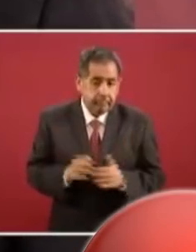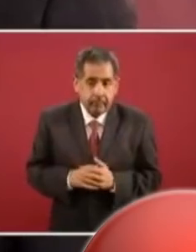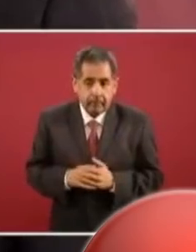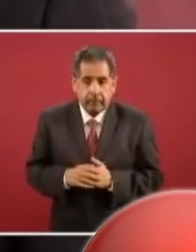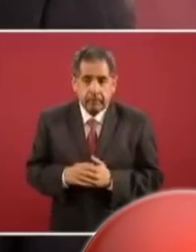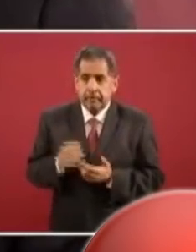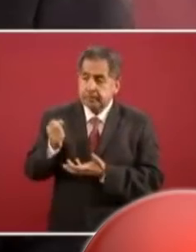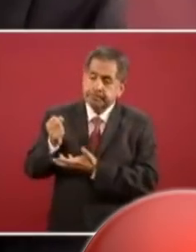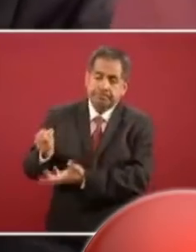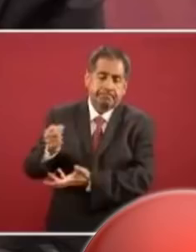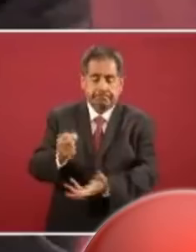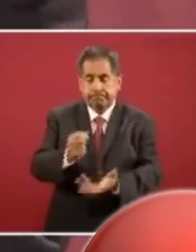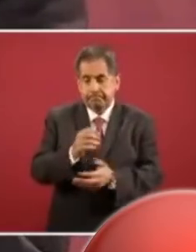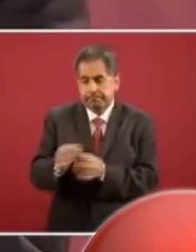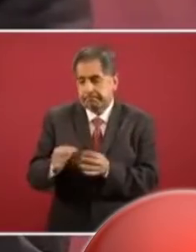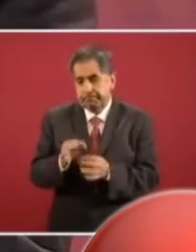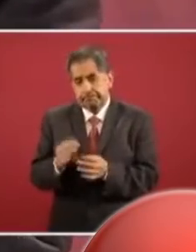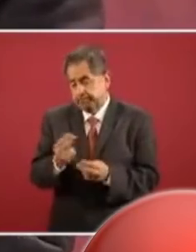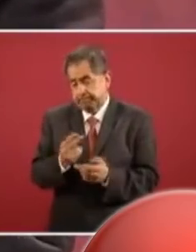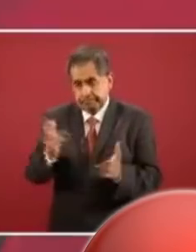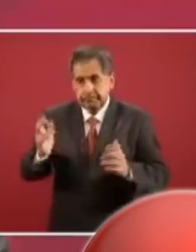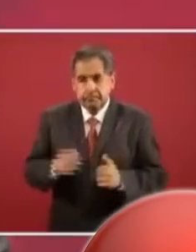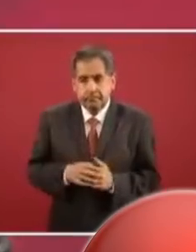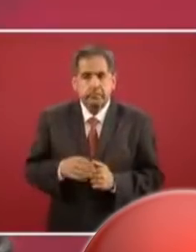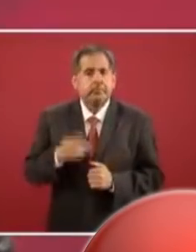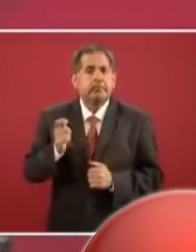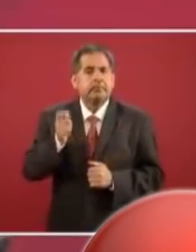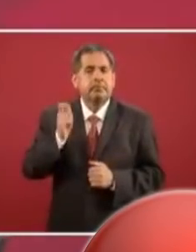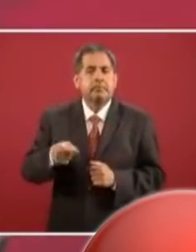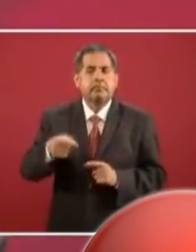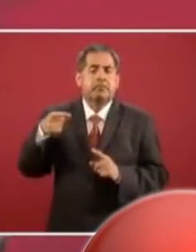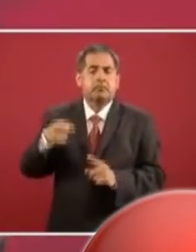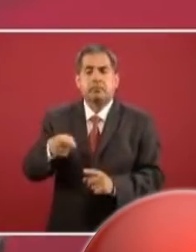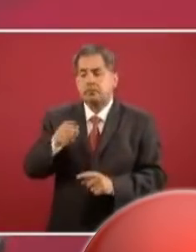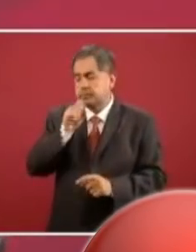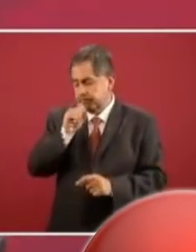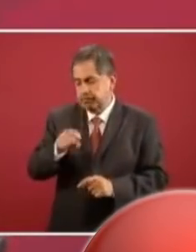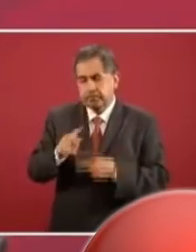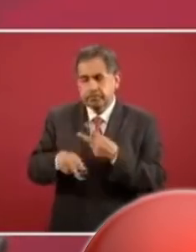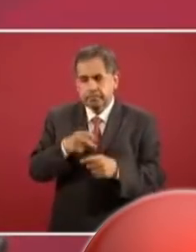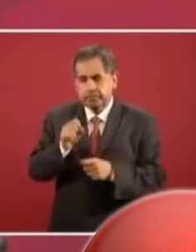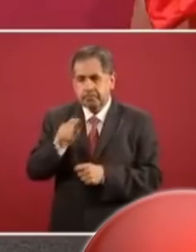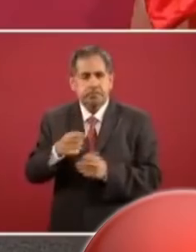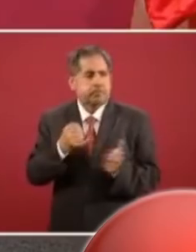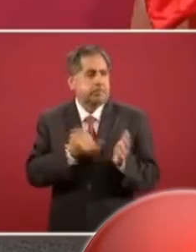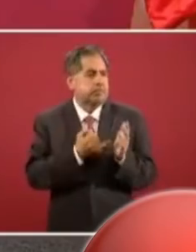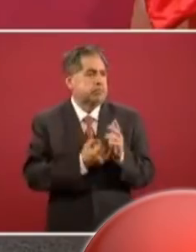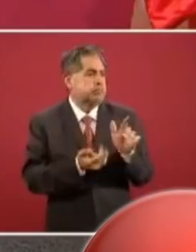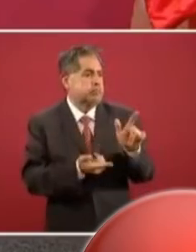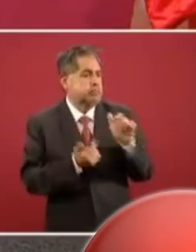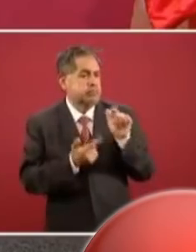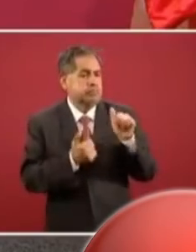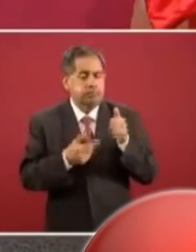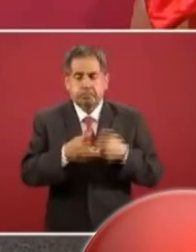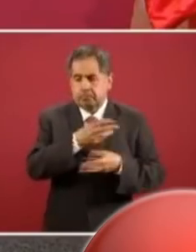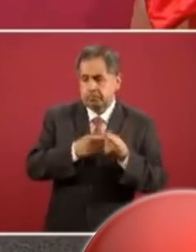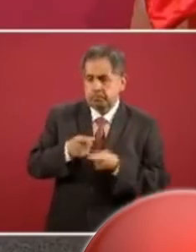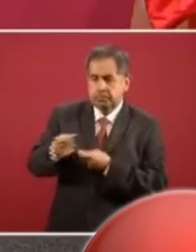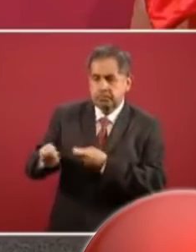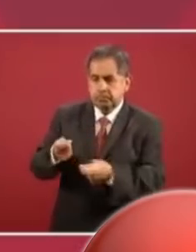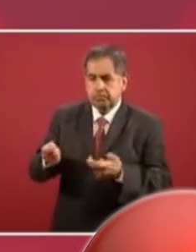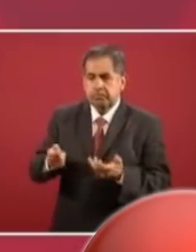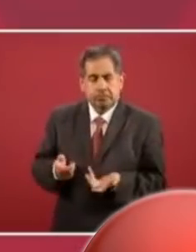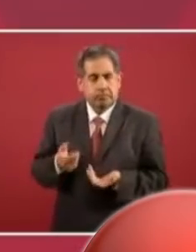los recursos que se necesitan, y en este caso pues también la recaudación de impuestos, ¿no? Porque son